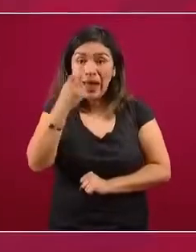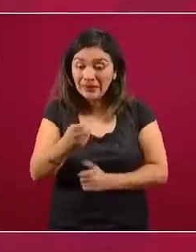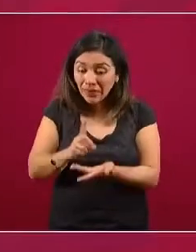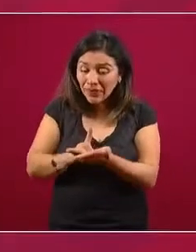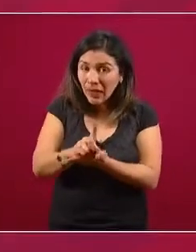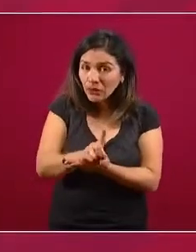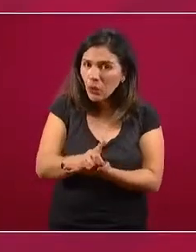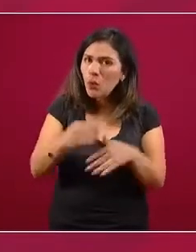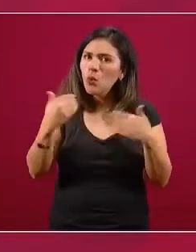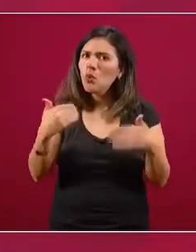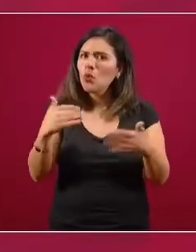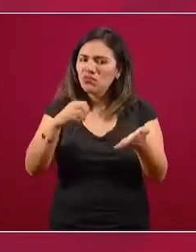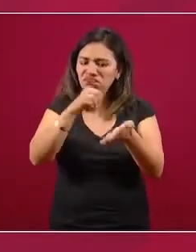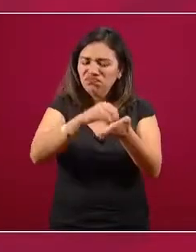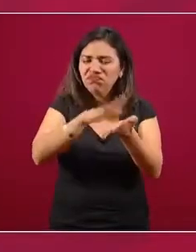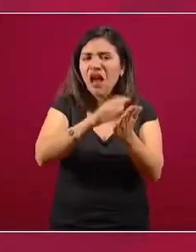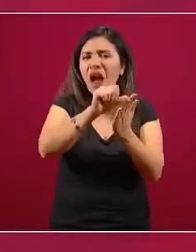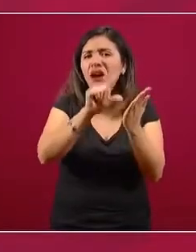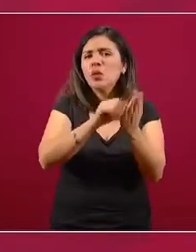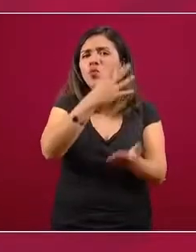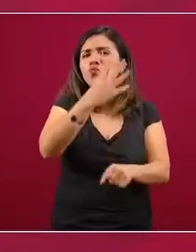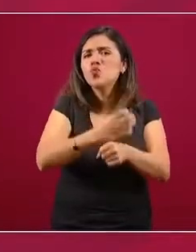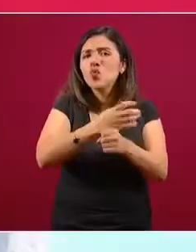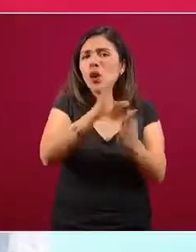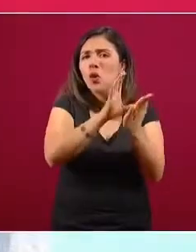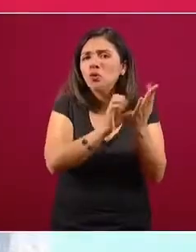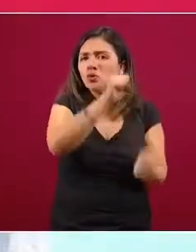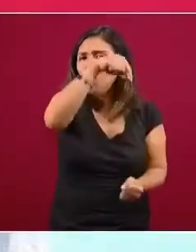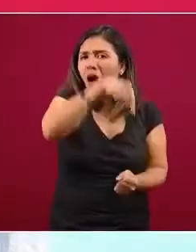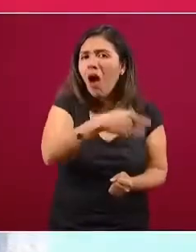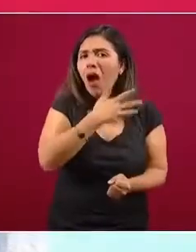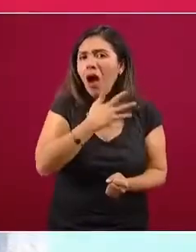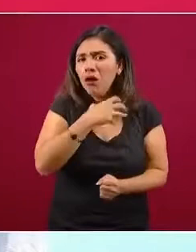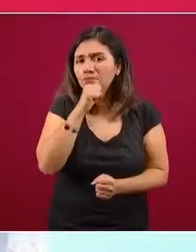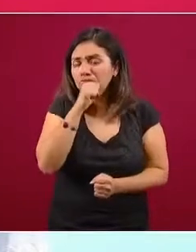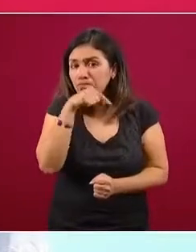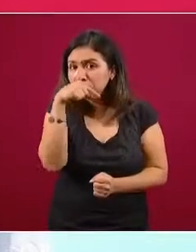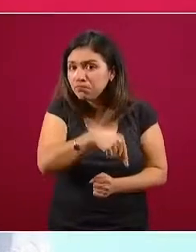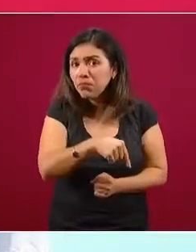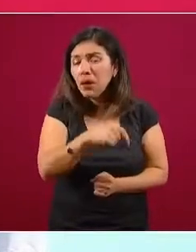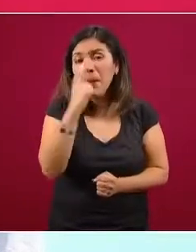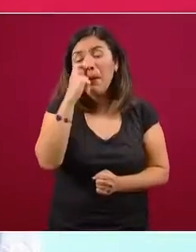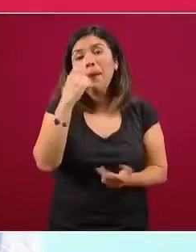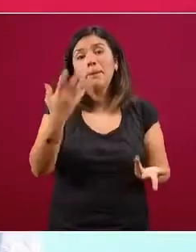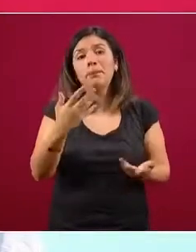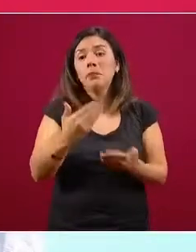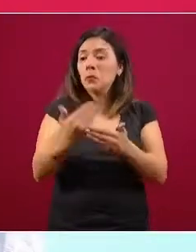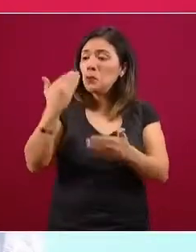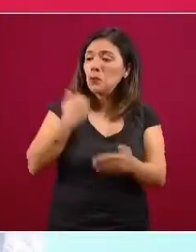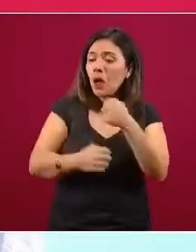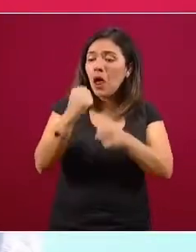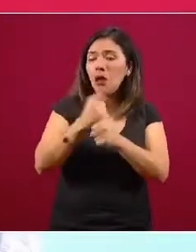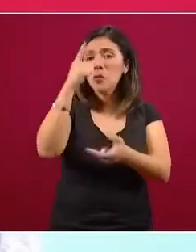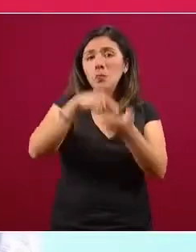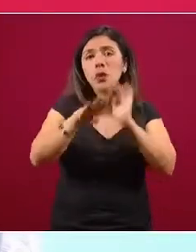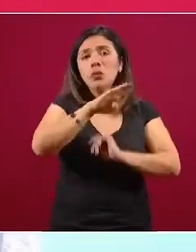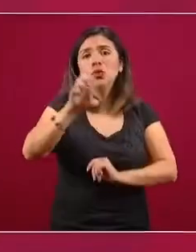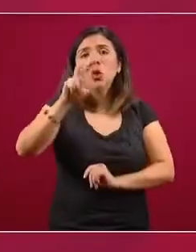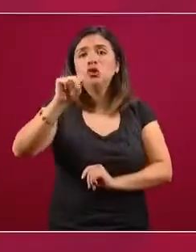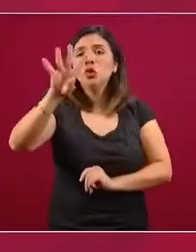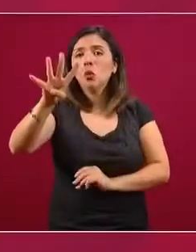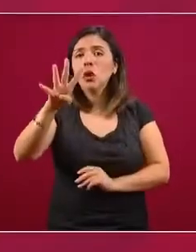derecho consagrado en el artículo 4 de la Constitución de los Estados Unidos mexicanos desde